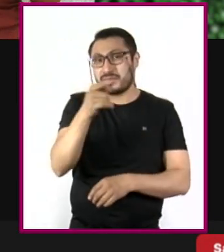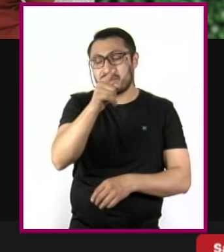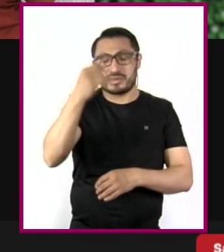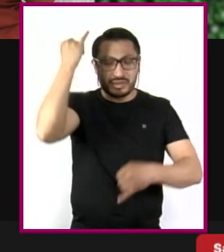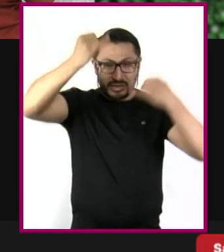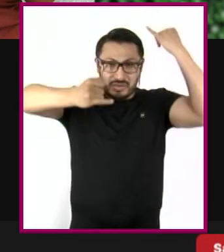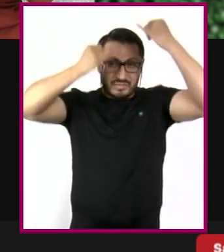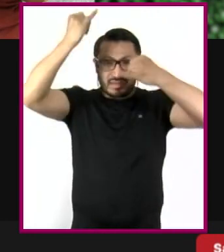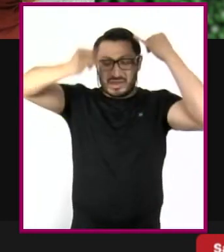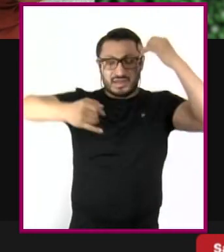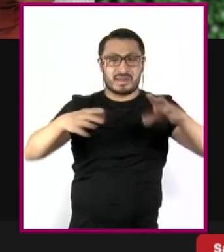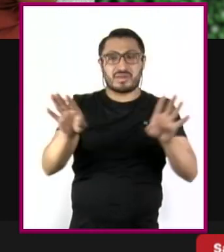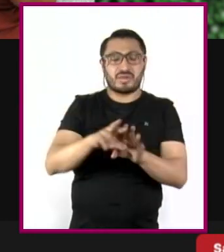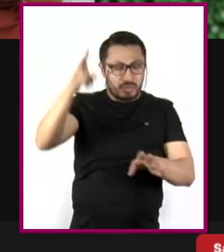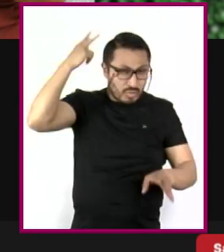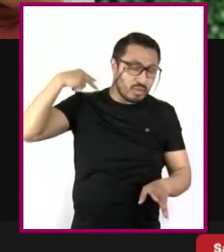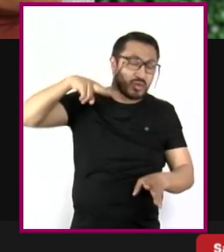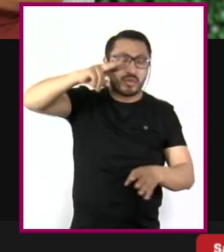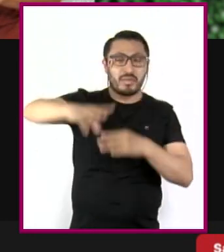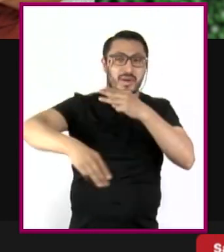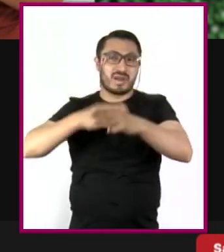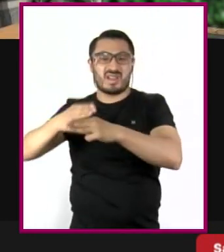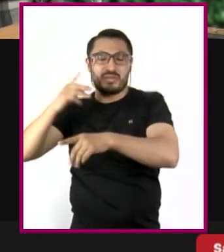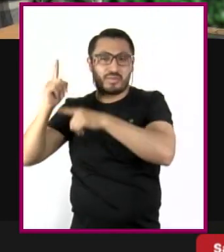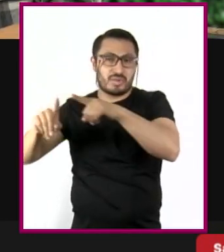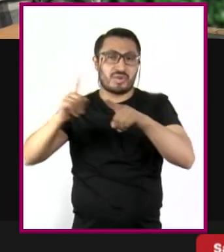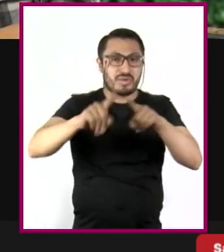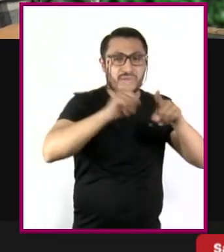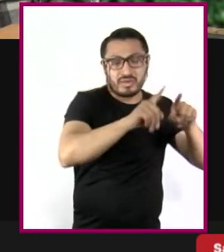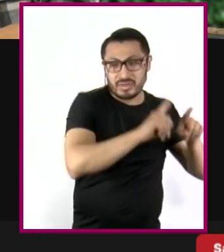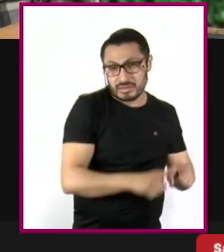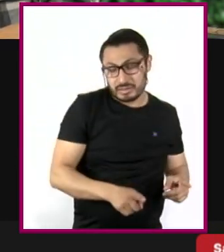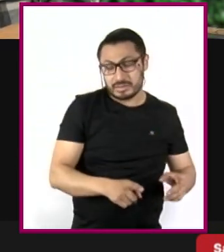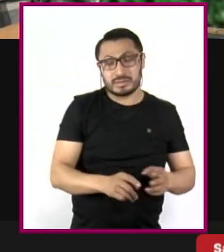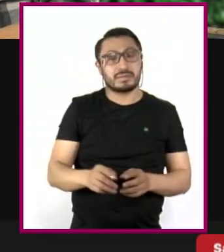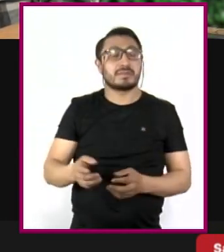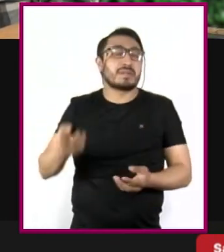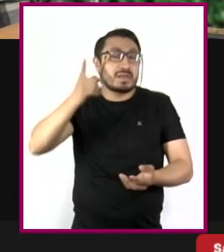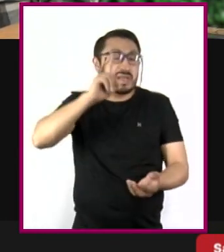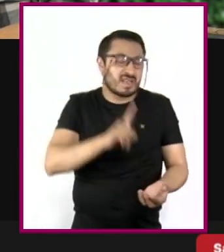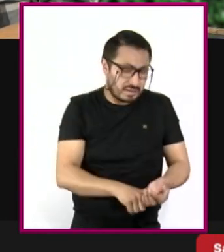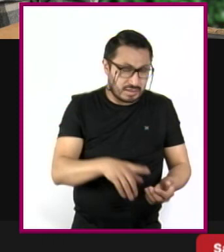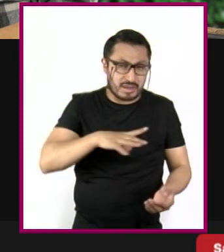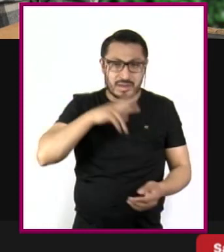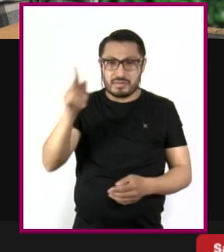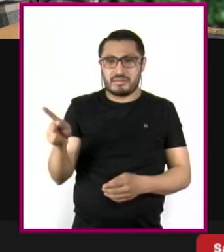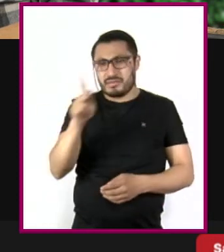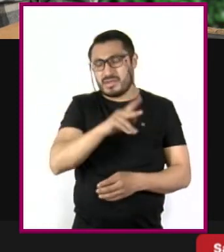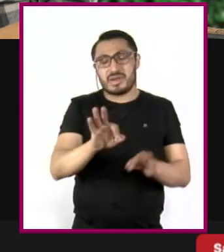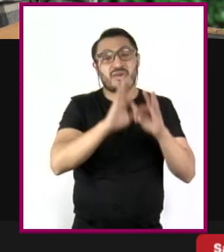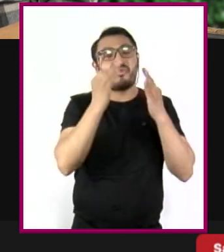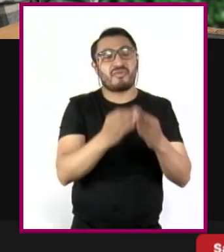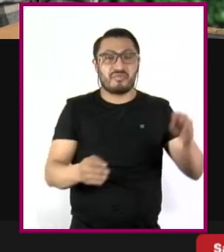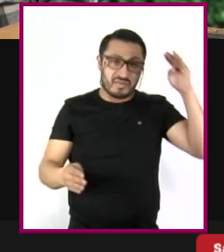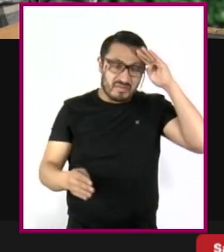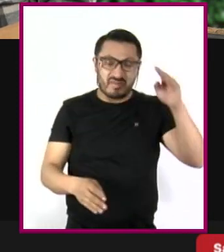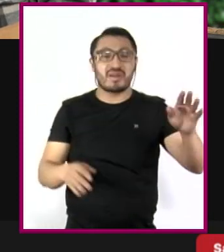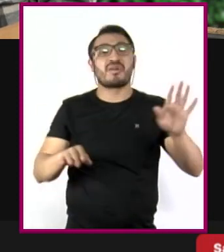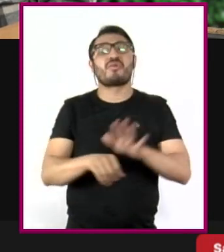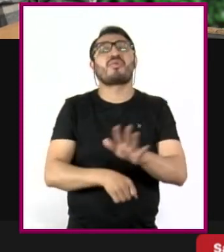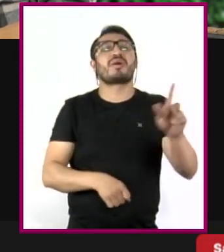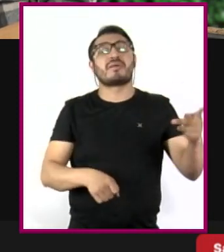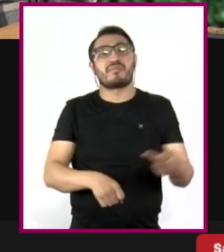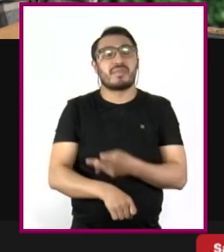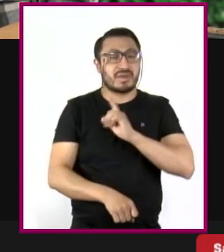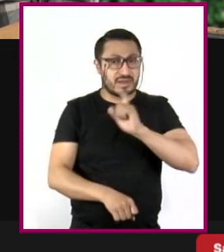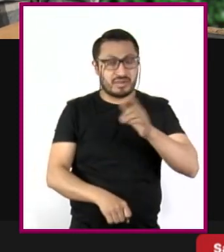viajes interplanetarios por medio de un teletransportador. Curiosamente, en el fondo esto es muy semejante a una manera de pensar lo que sucede cuando